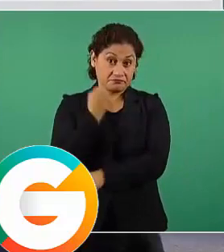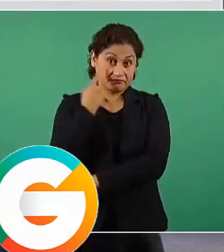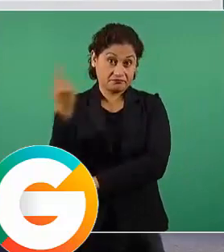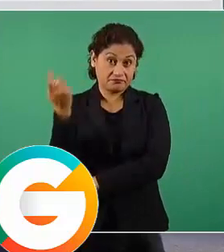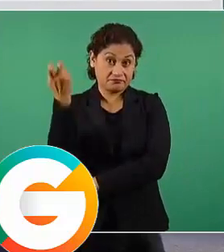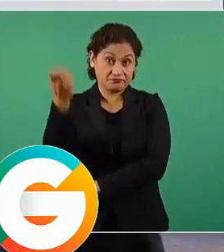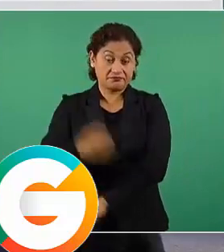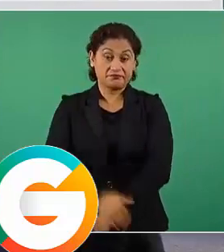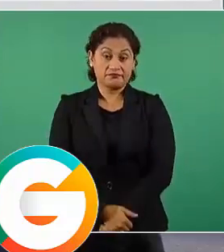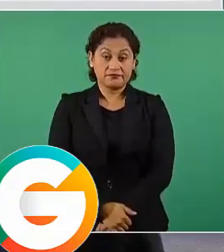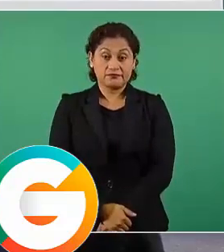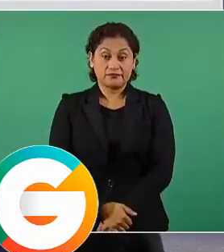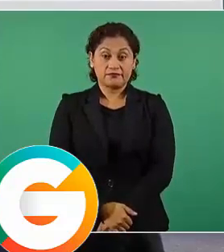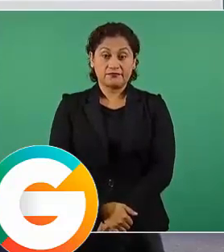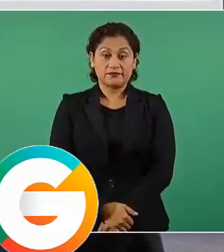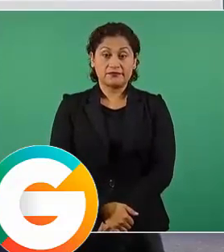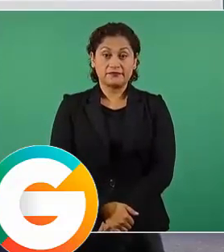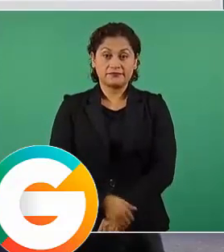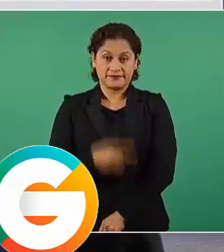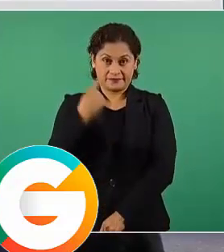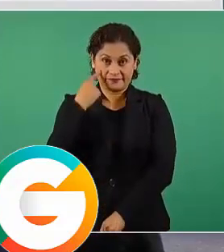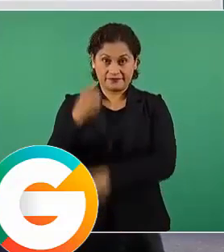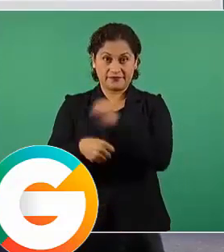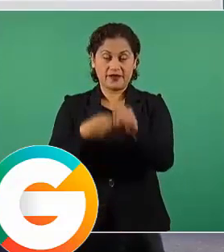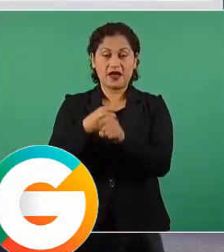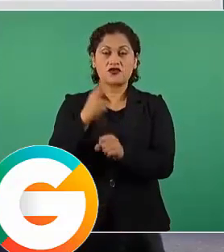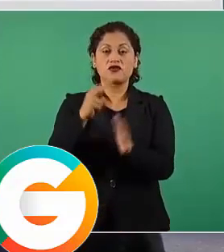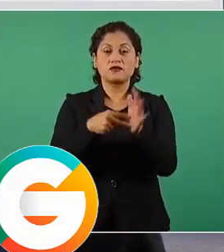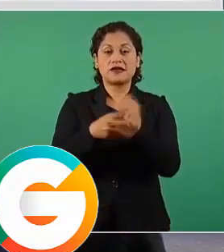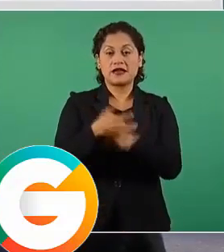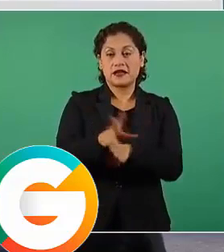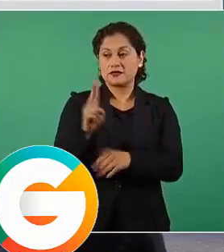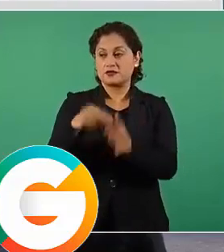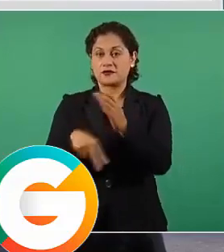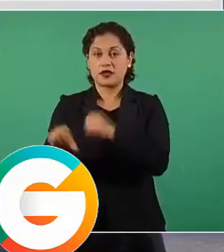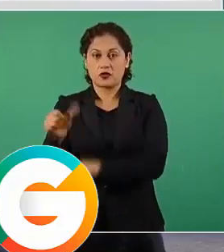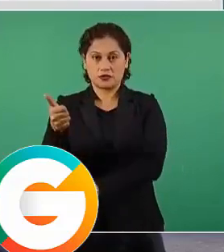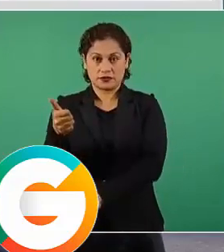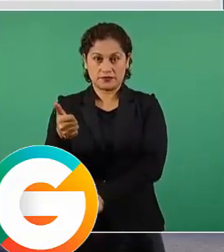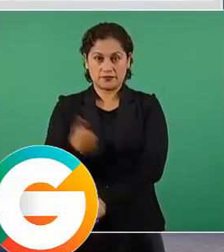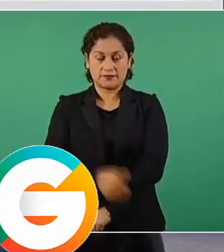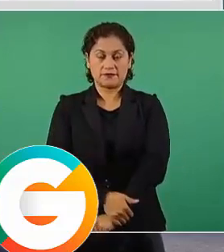Esto es 10. Este es 11.